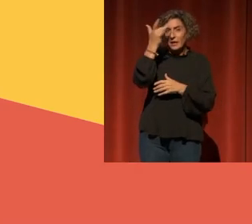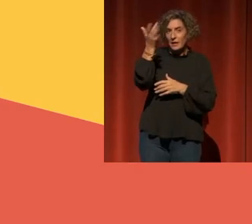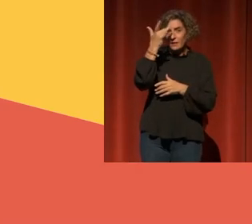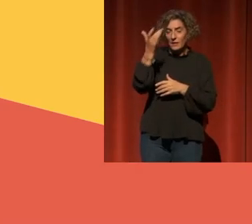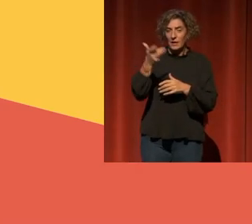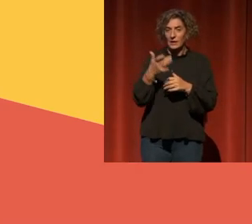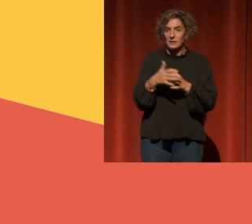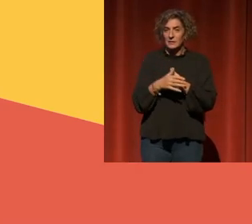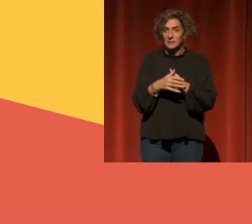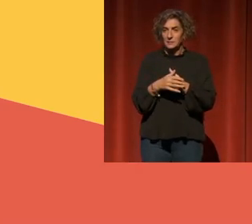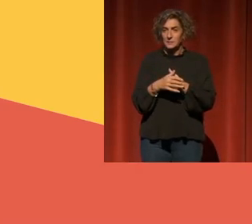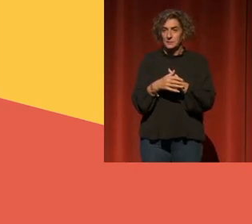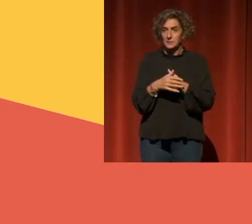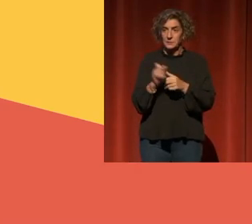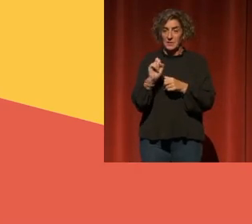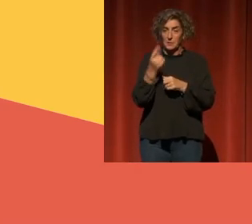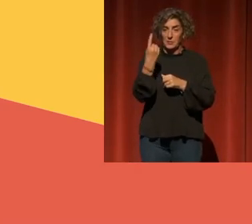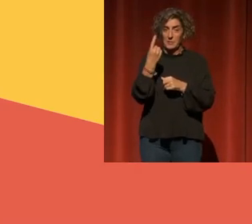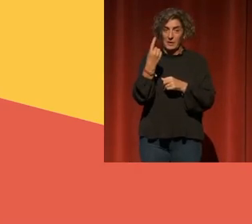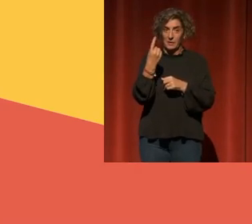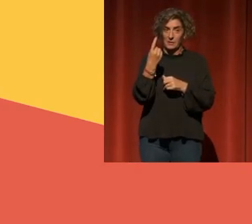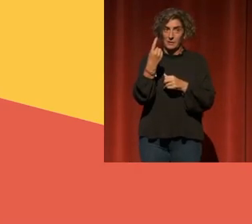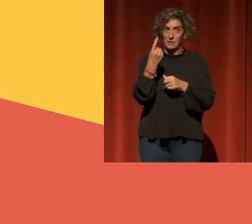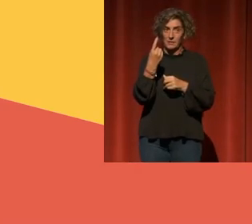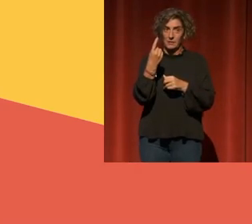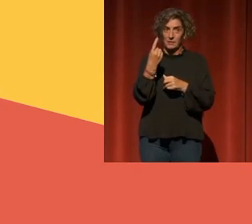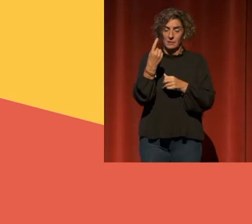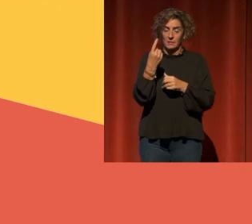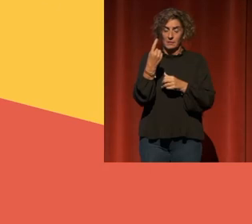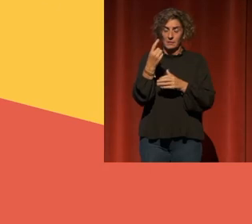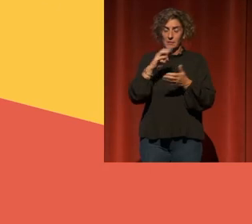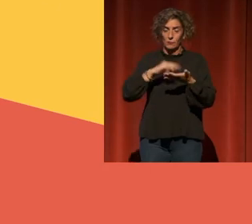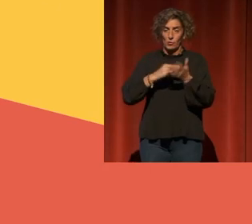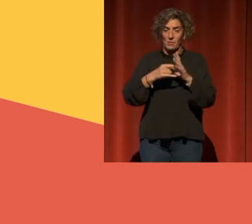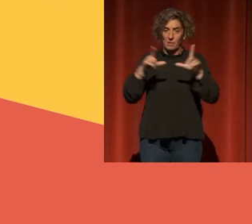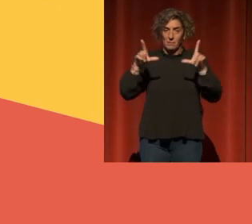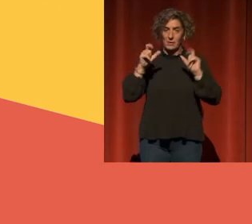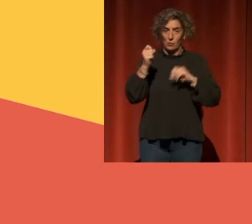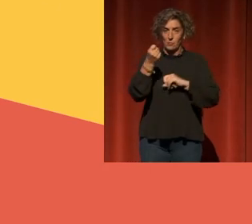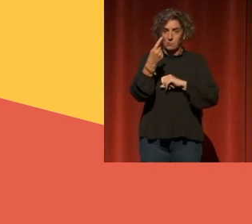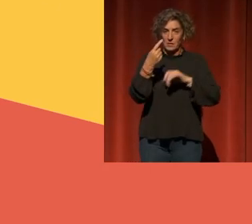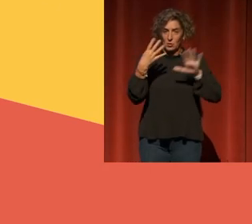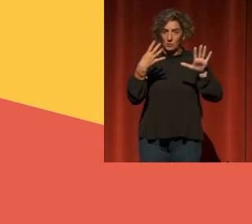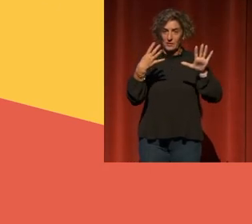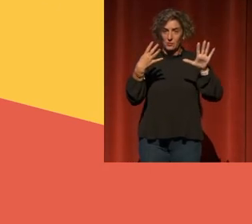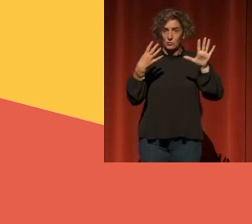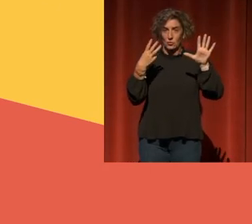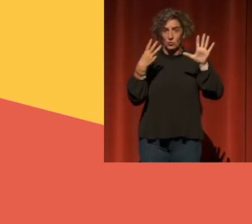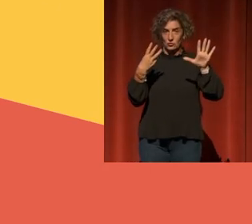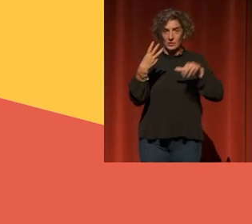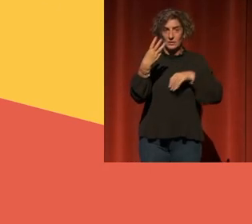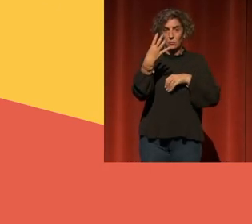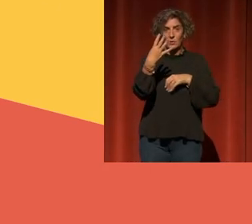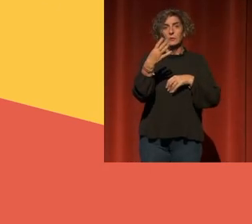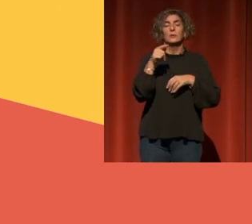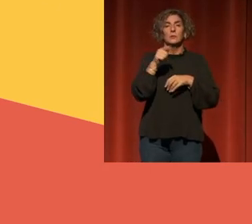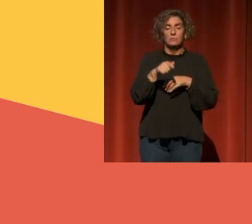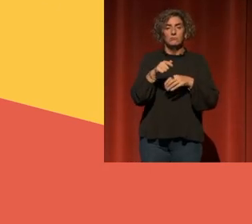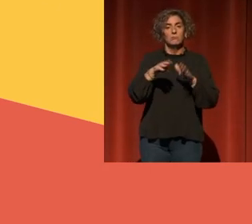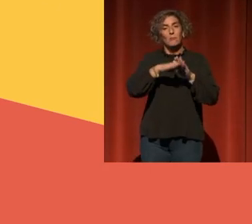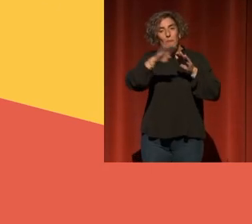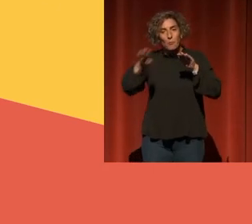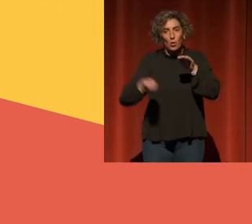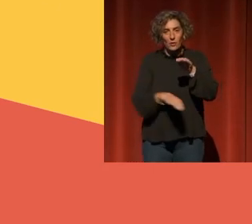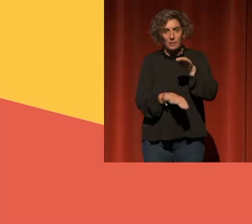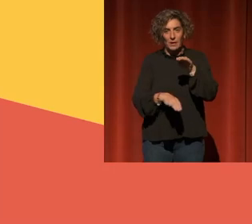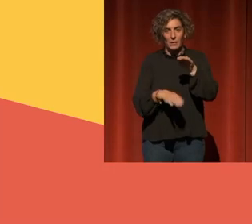global el primer programa marco en el año 1900 que empieza en 1984 Tuvo una financiación por debajo